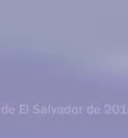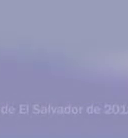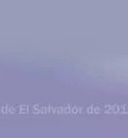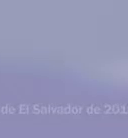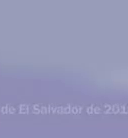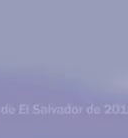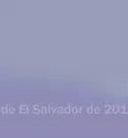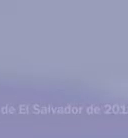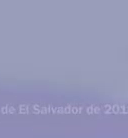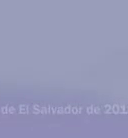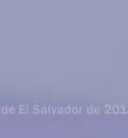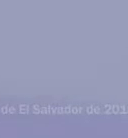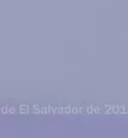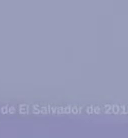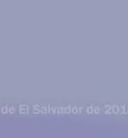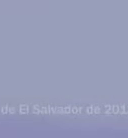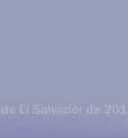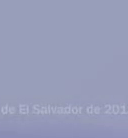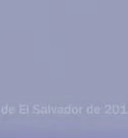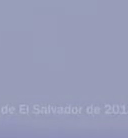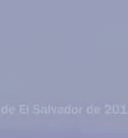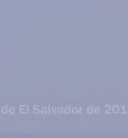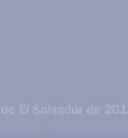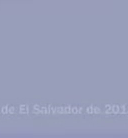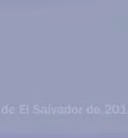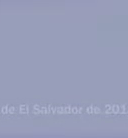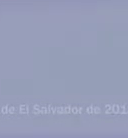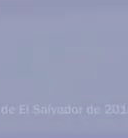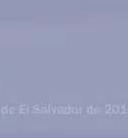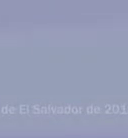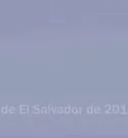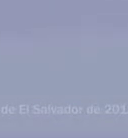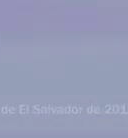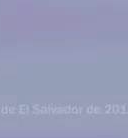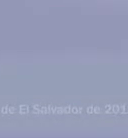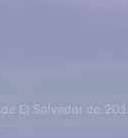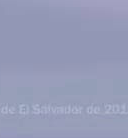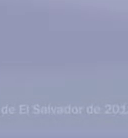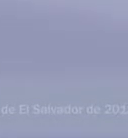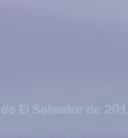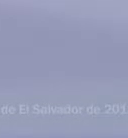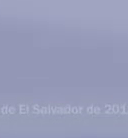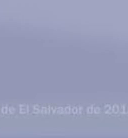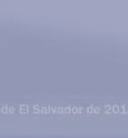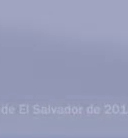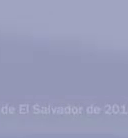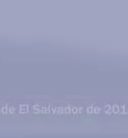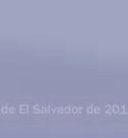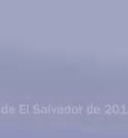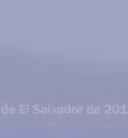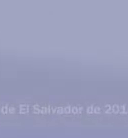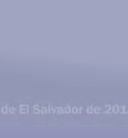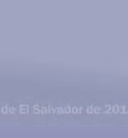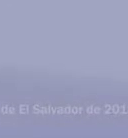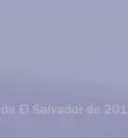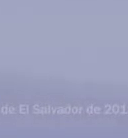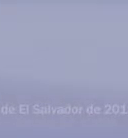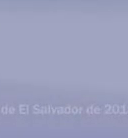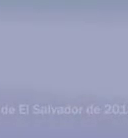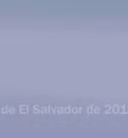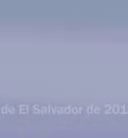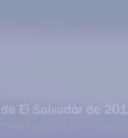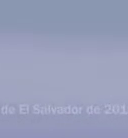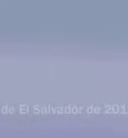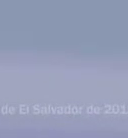rené amílcar claros cargo actual director de capacitación y educación cívica del tribunal supremo electoral pero